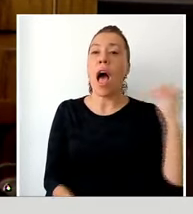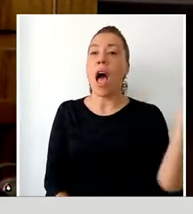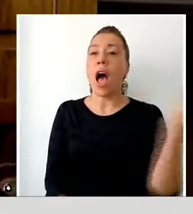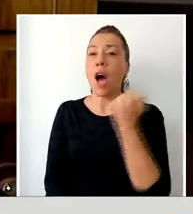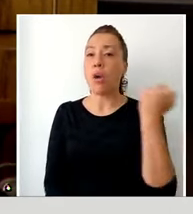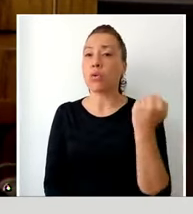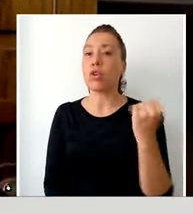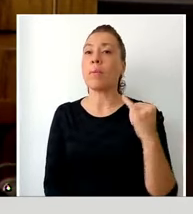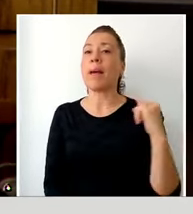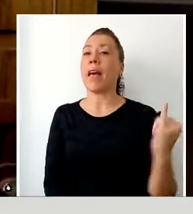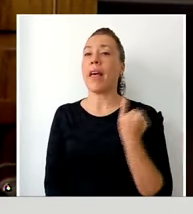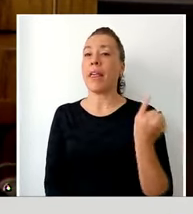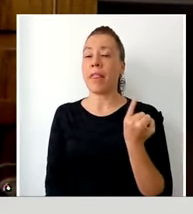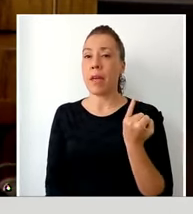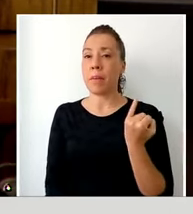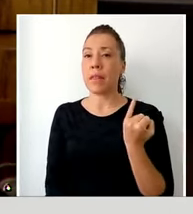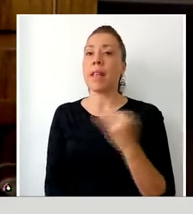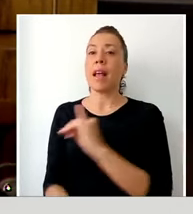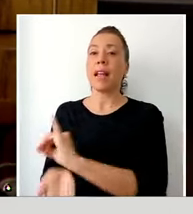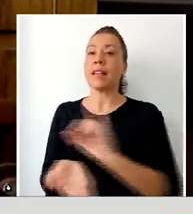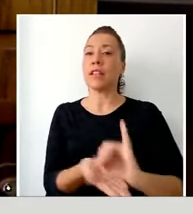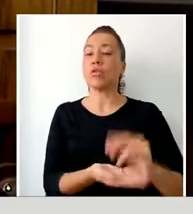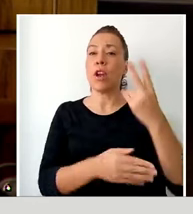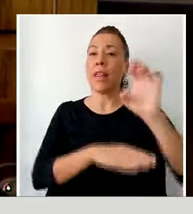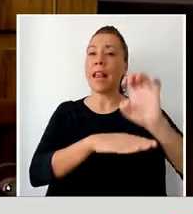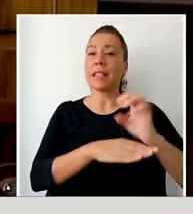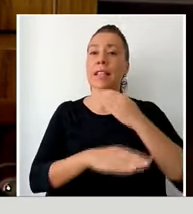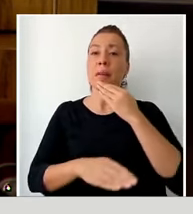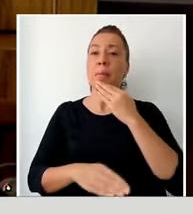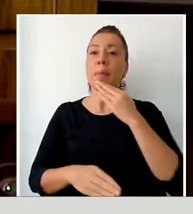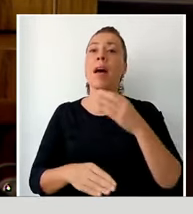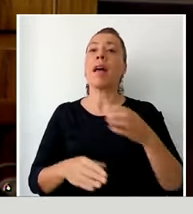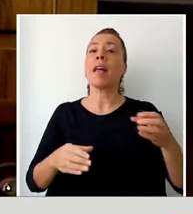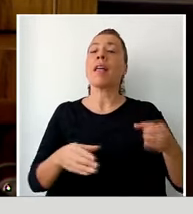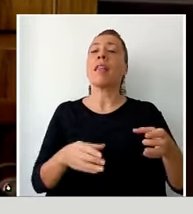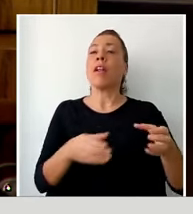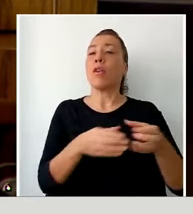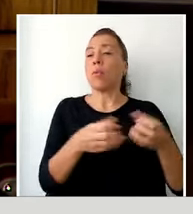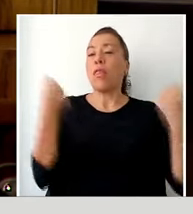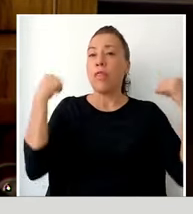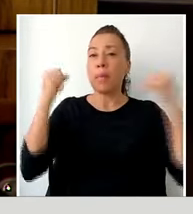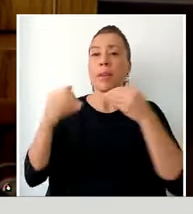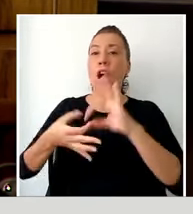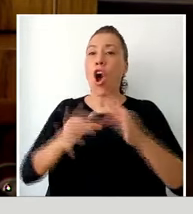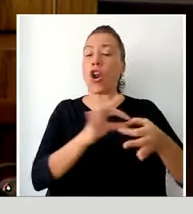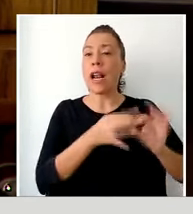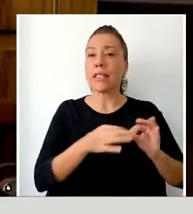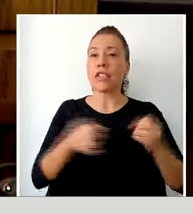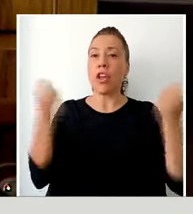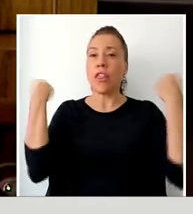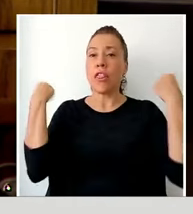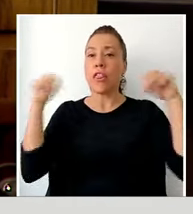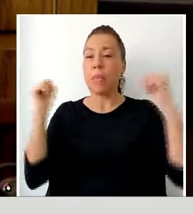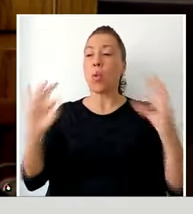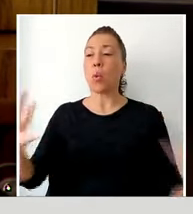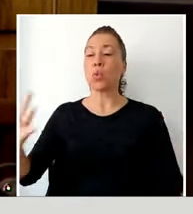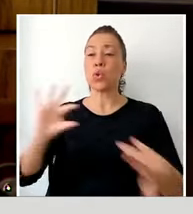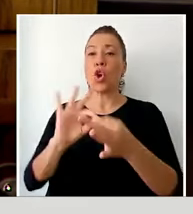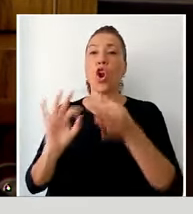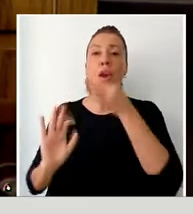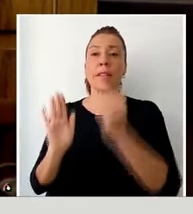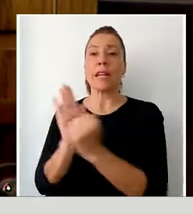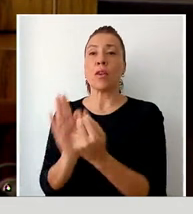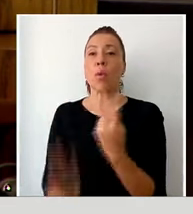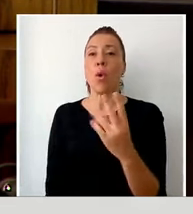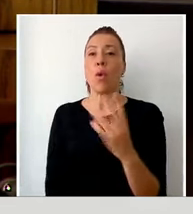de los organismos estatales y del sector deportivo y de las organizaciones deportivas en línea con lo dispuesto en el artículo